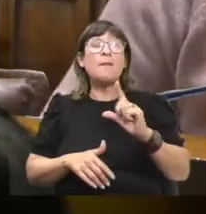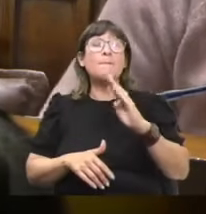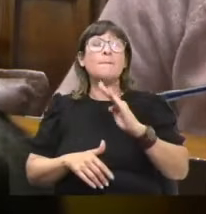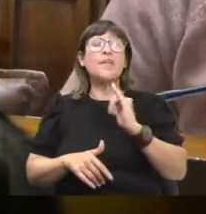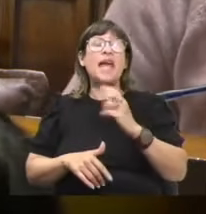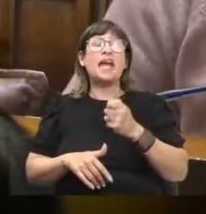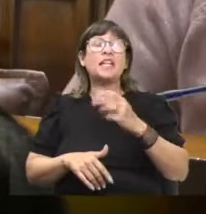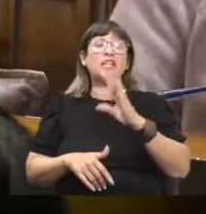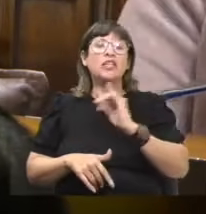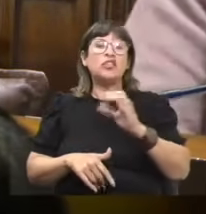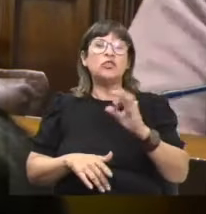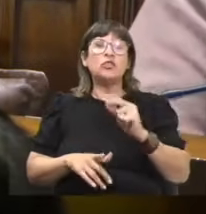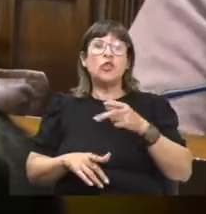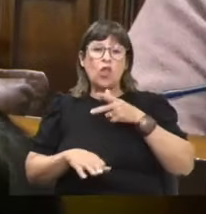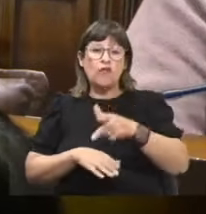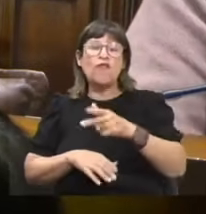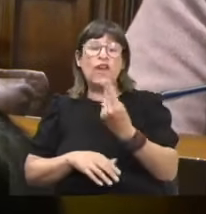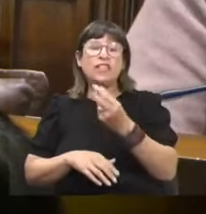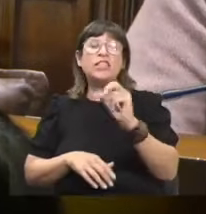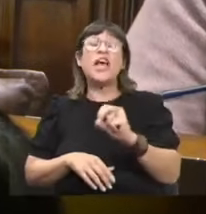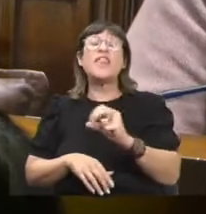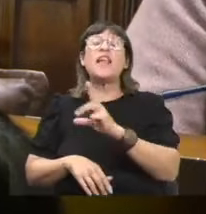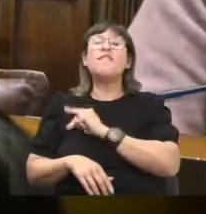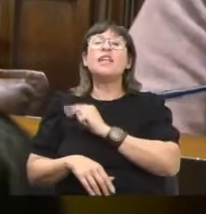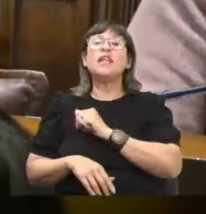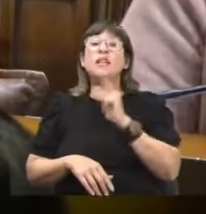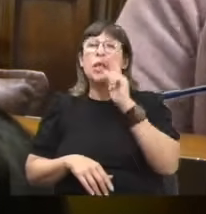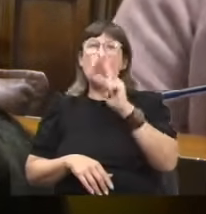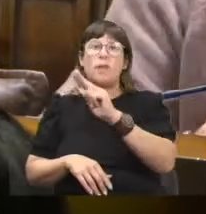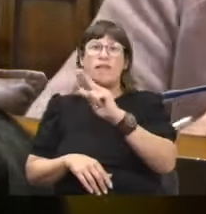fecha del 20 de diciembre del 2024,